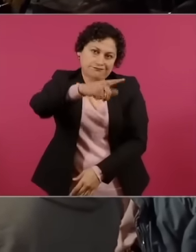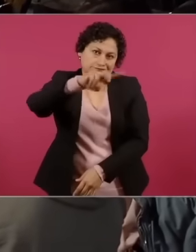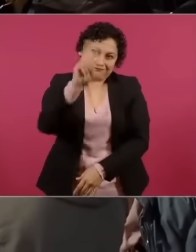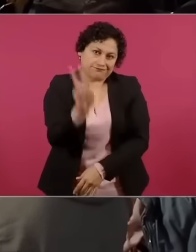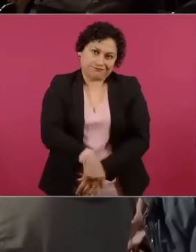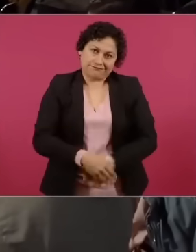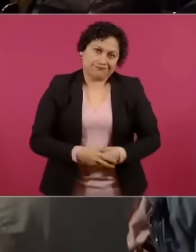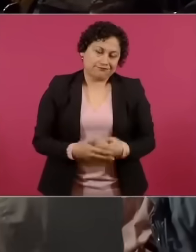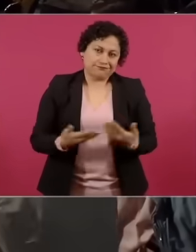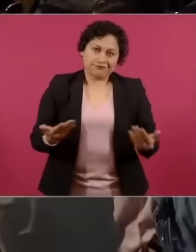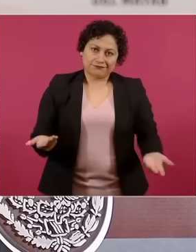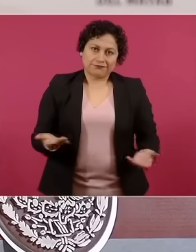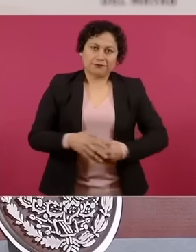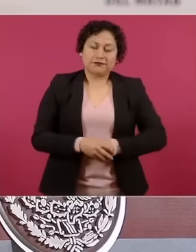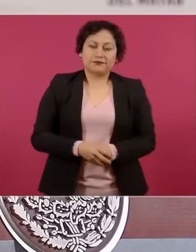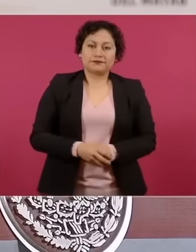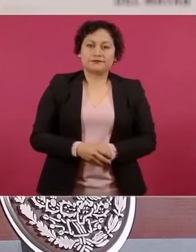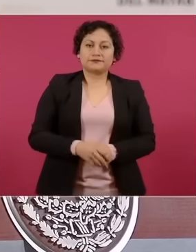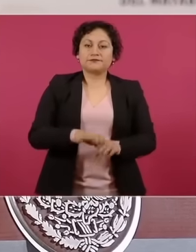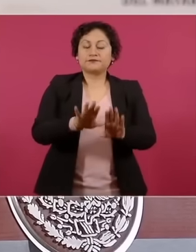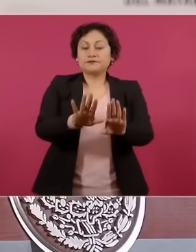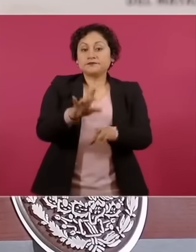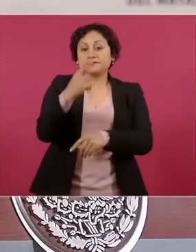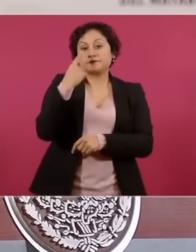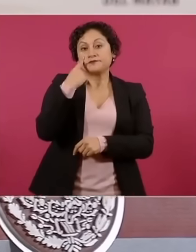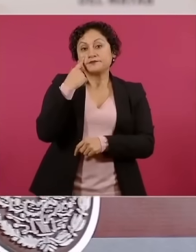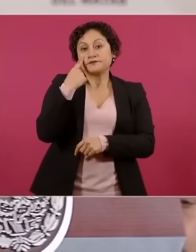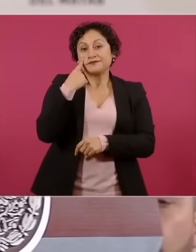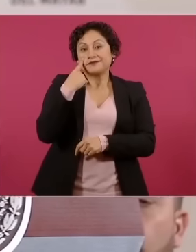¿eh? Esa sí es una tragedia. Nosotros, ¿sí?,